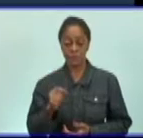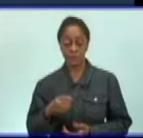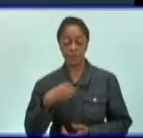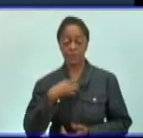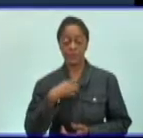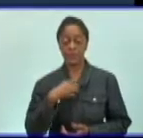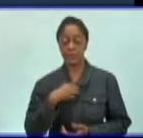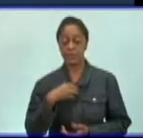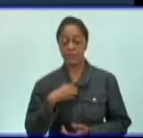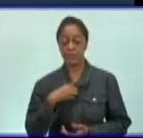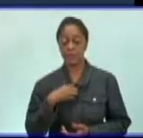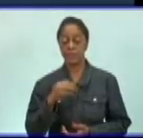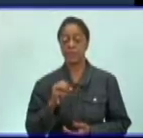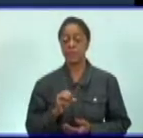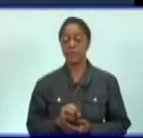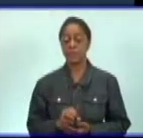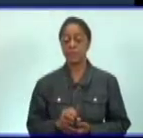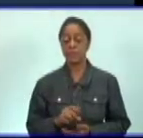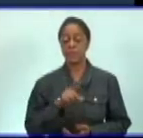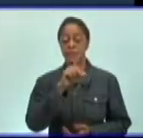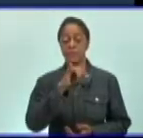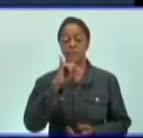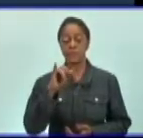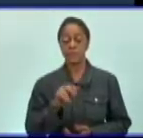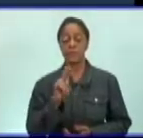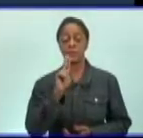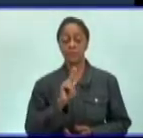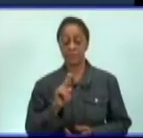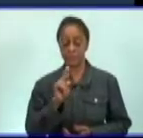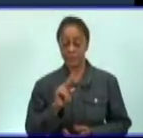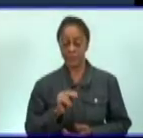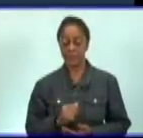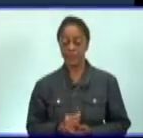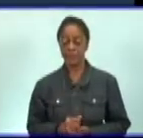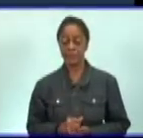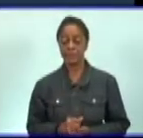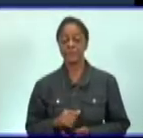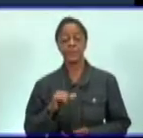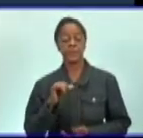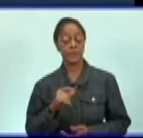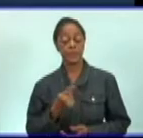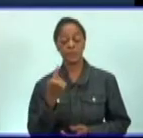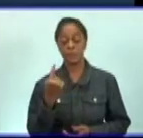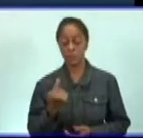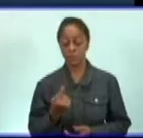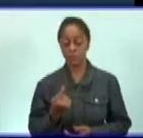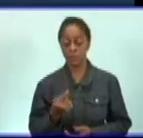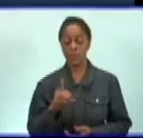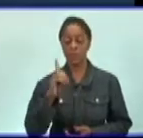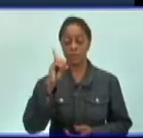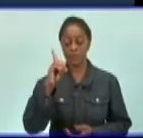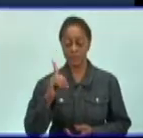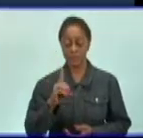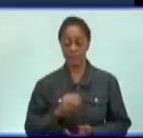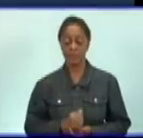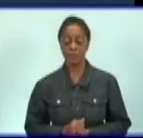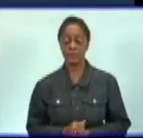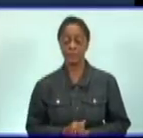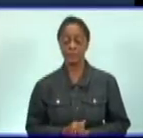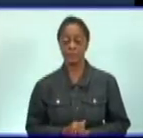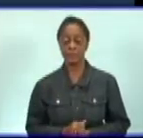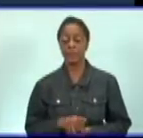tiene o contiene 16 unidades y una decena.